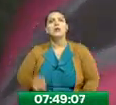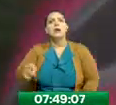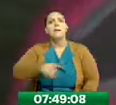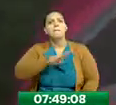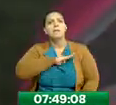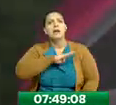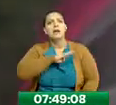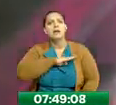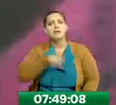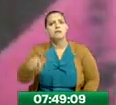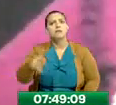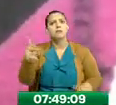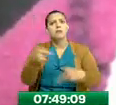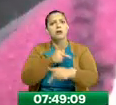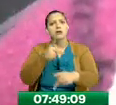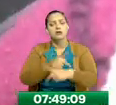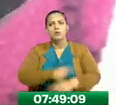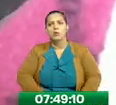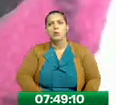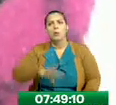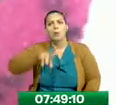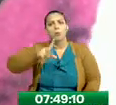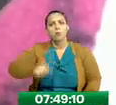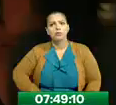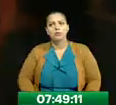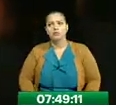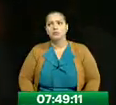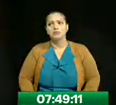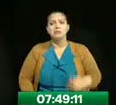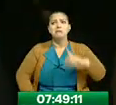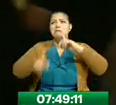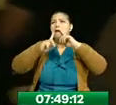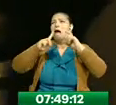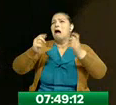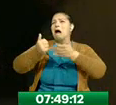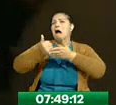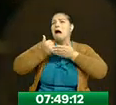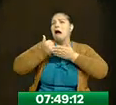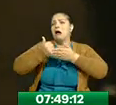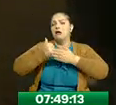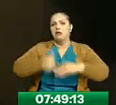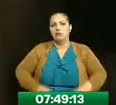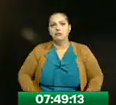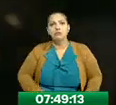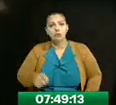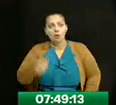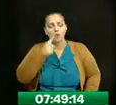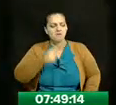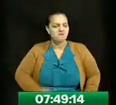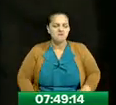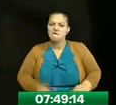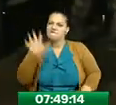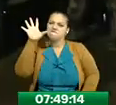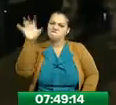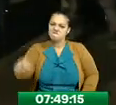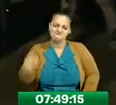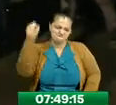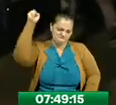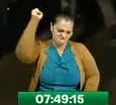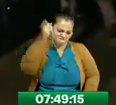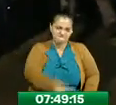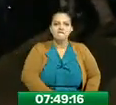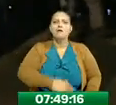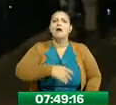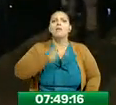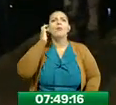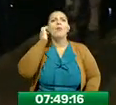el celular ya. Le grité, le decía auxilio, auxilio. Y a este llamado de auxilio acudieron decenas de moradores del sector de Sinincay para socorrer a las dos